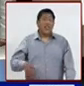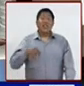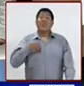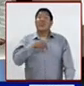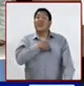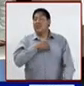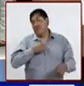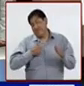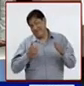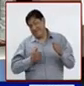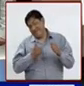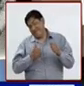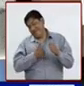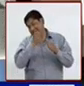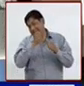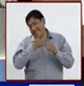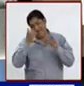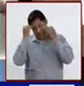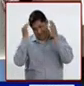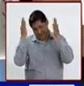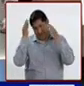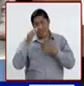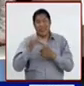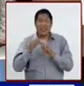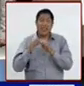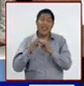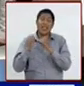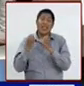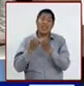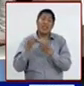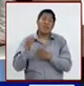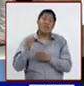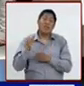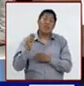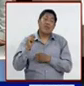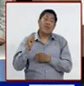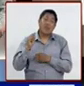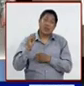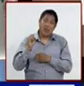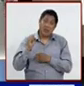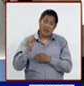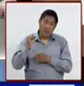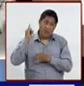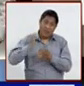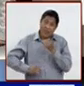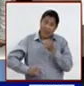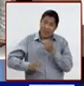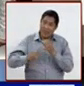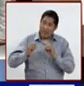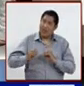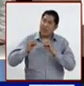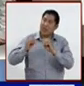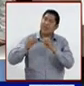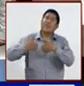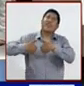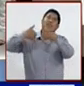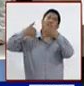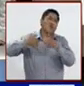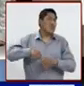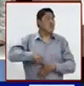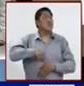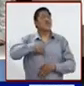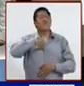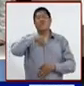Estaremos haciendo un seguimiento permanente y ojalá que el Santos se pueda llegar a esa gran final y, por supuesto, levantar el título. Qué